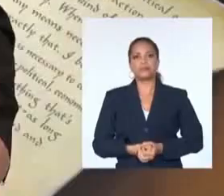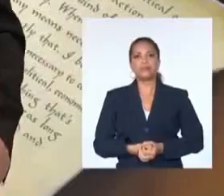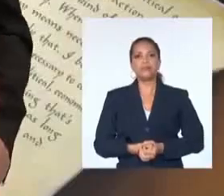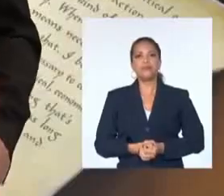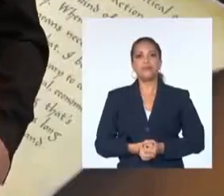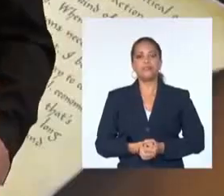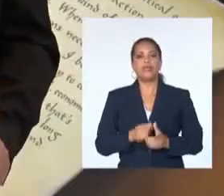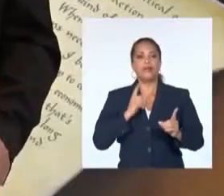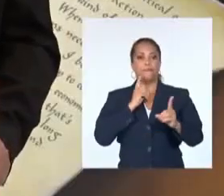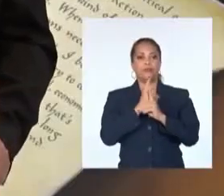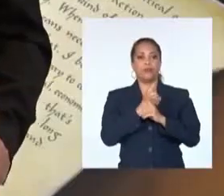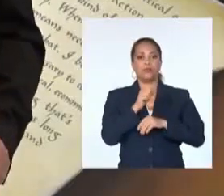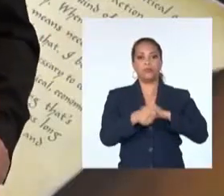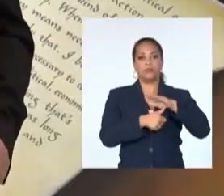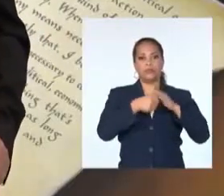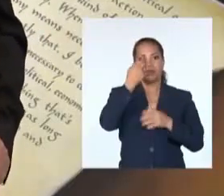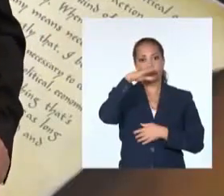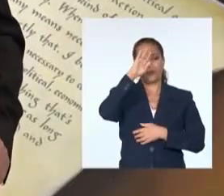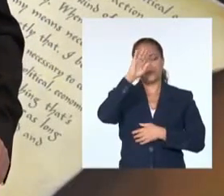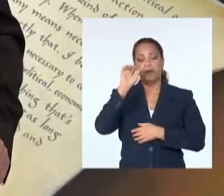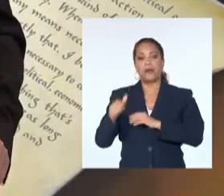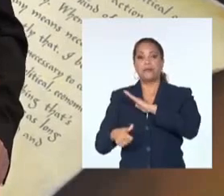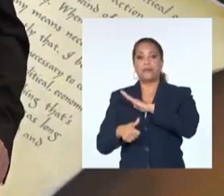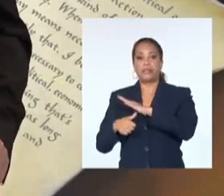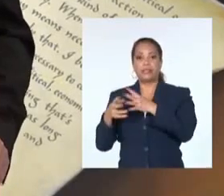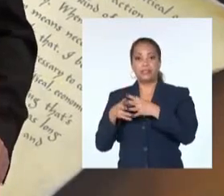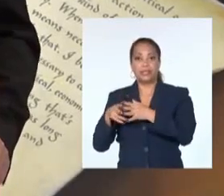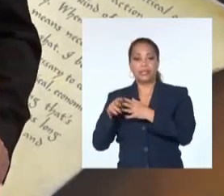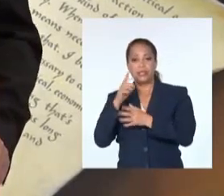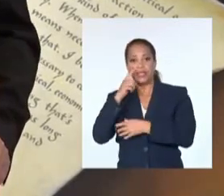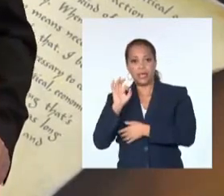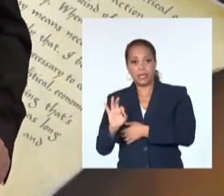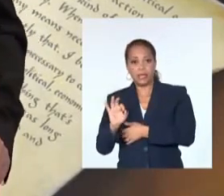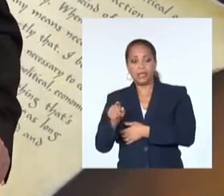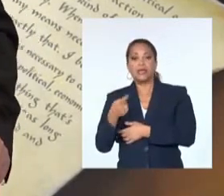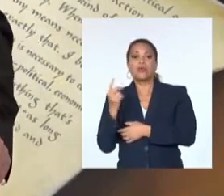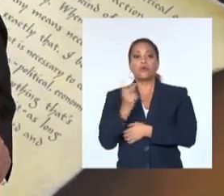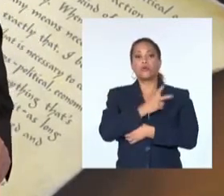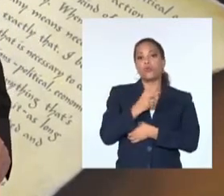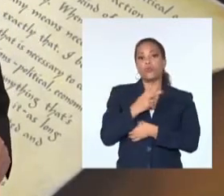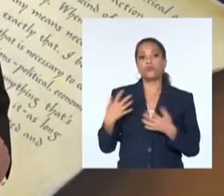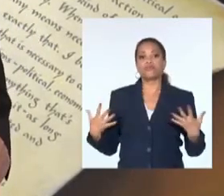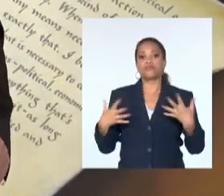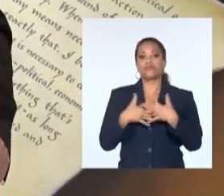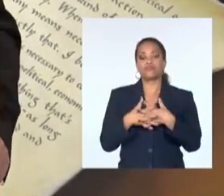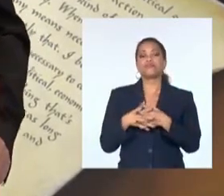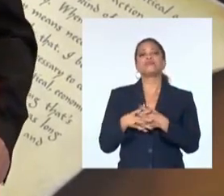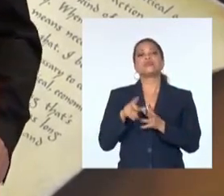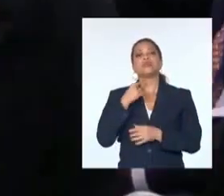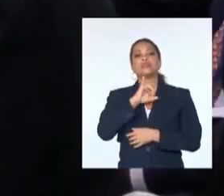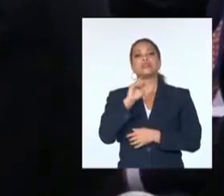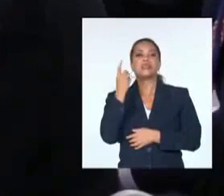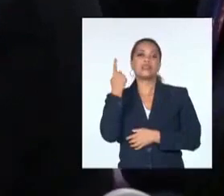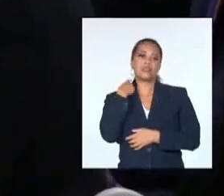Castro, aquel histórico diálogo entre ellos que otras generaciones de cubanos y norteamericanos hemos sostenido por más de 6 décadas